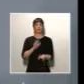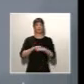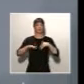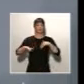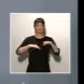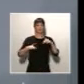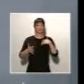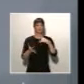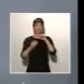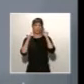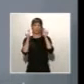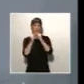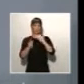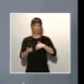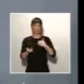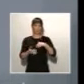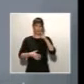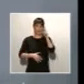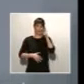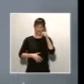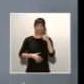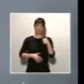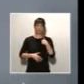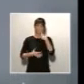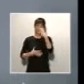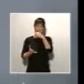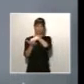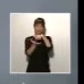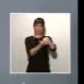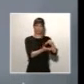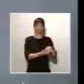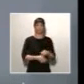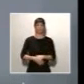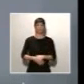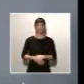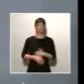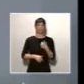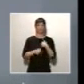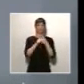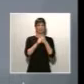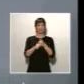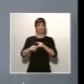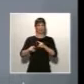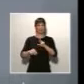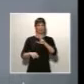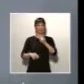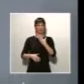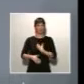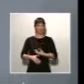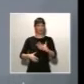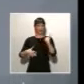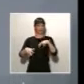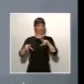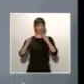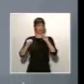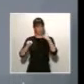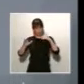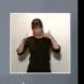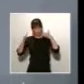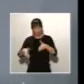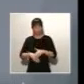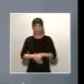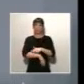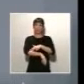penitenciario, el de Campos del Río Murcia, que no se finalizó ayer, así como en la delegación del Gobierno de Madrid.